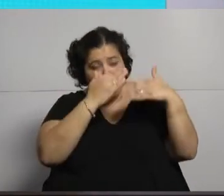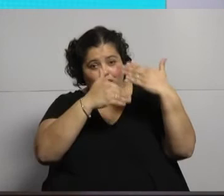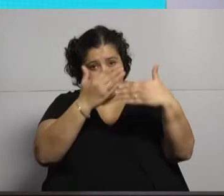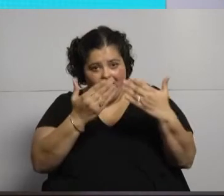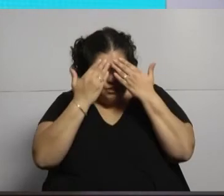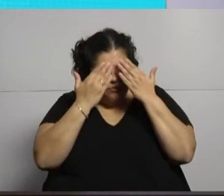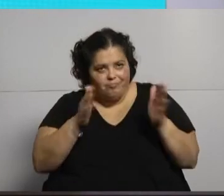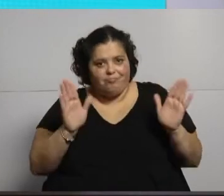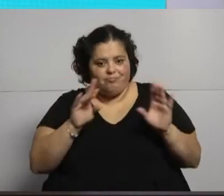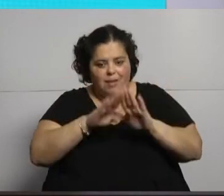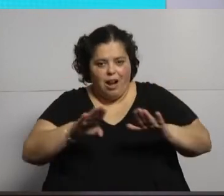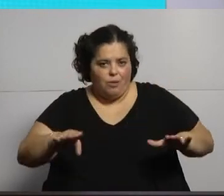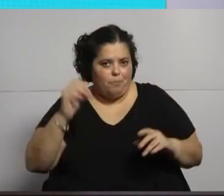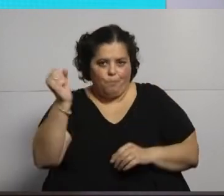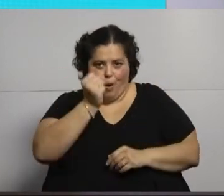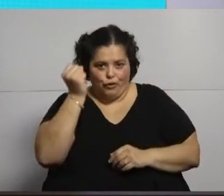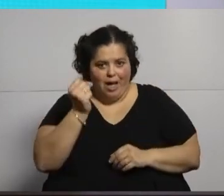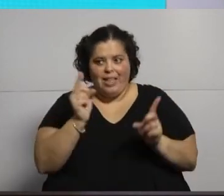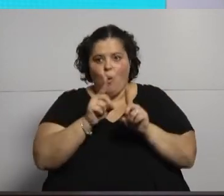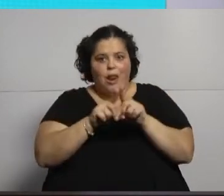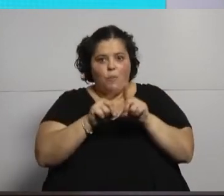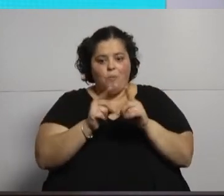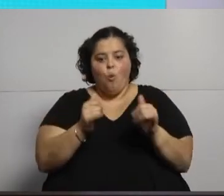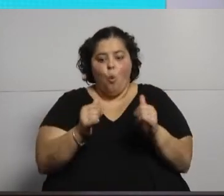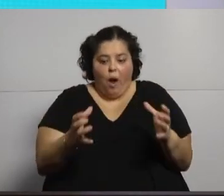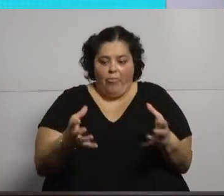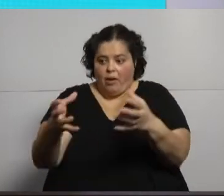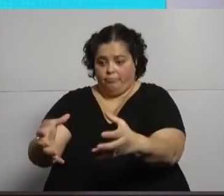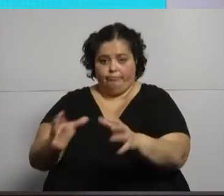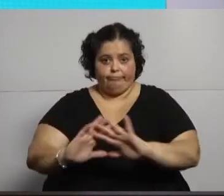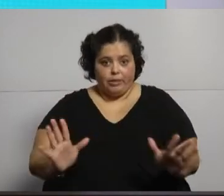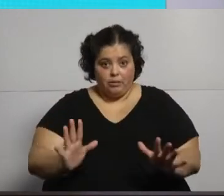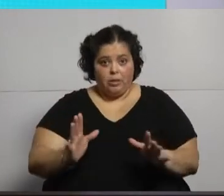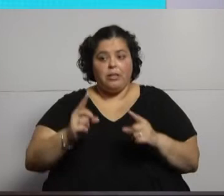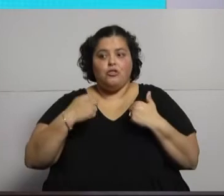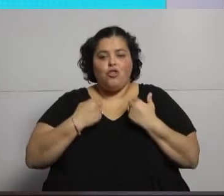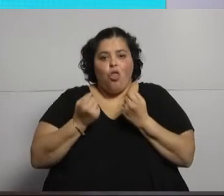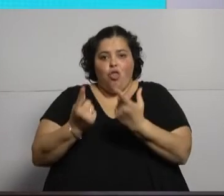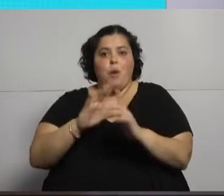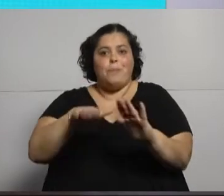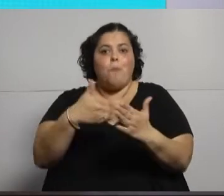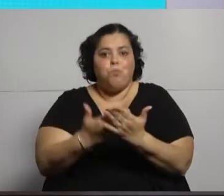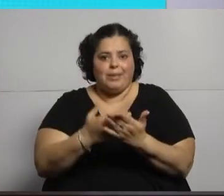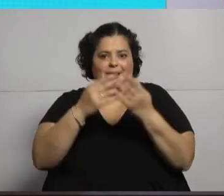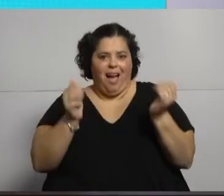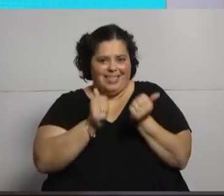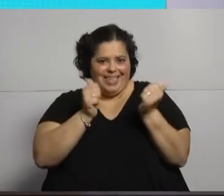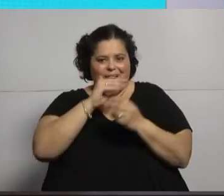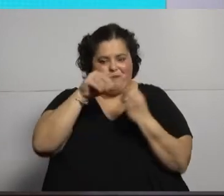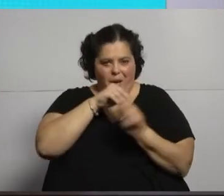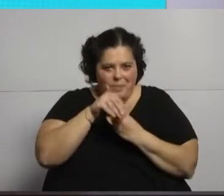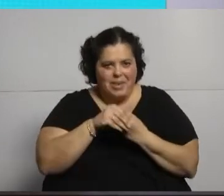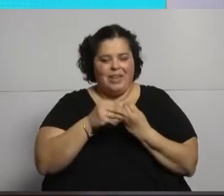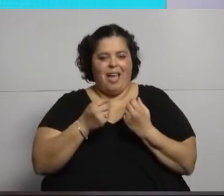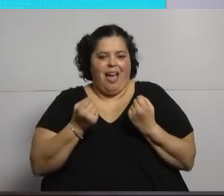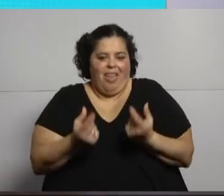no es lo mismo un objeto terminado y finalizado que una propuesta para hacer en familia y donde yo tengo algo